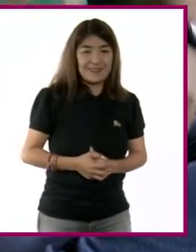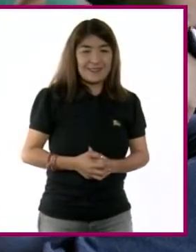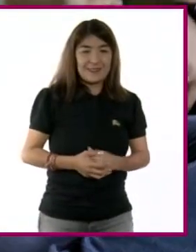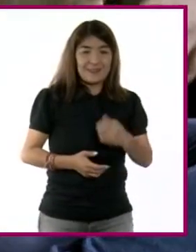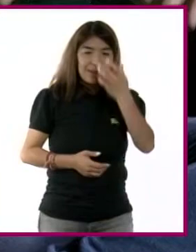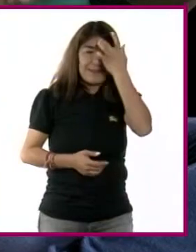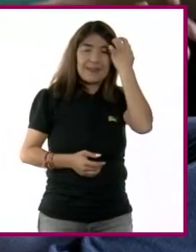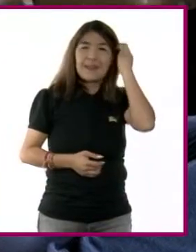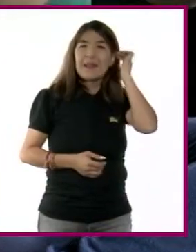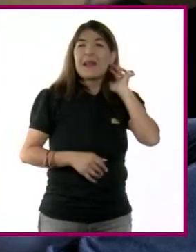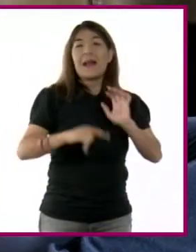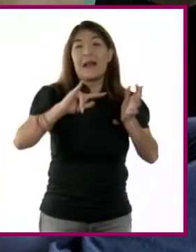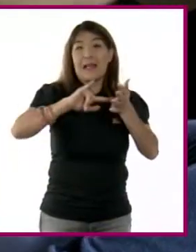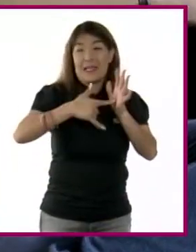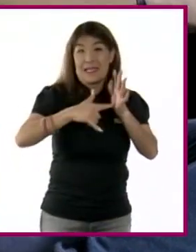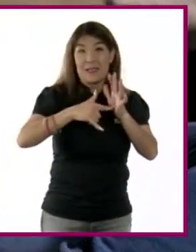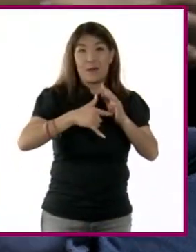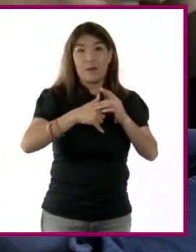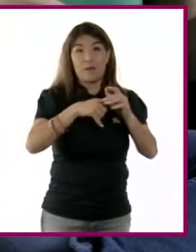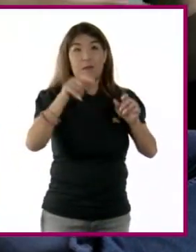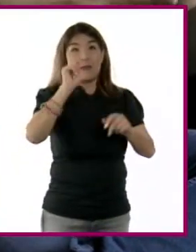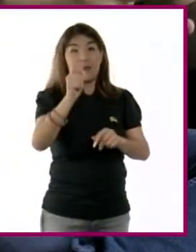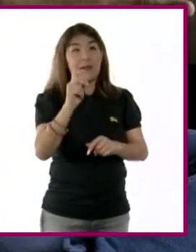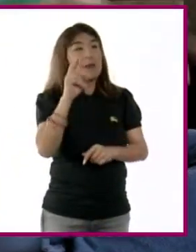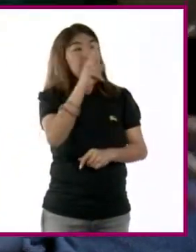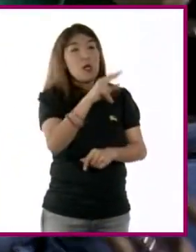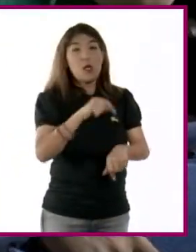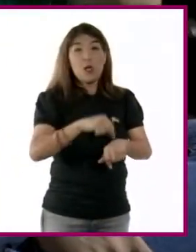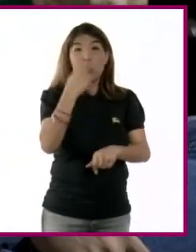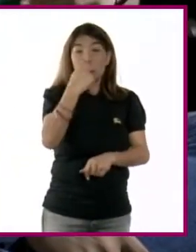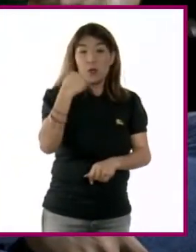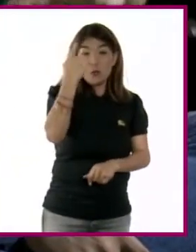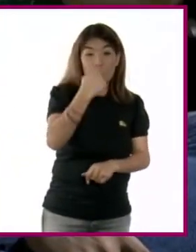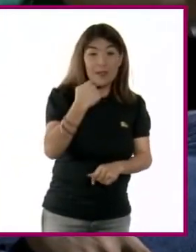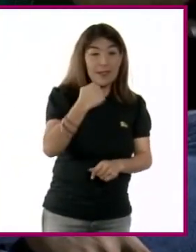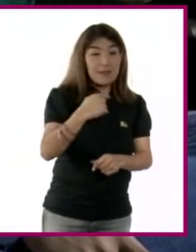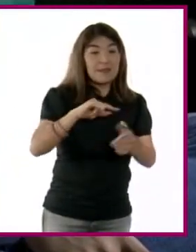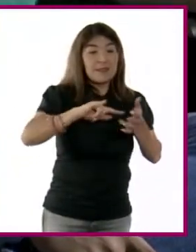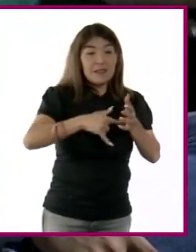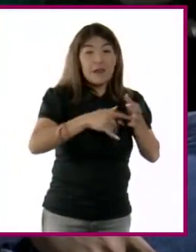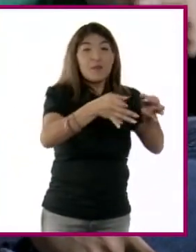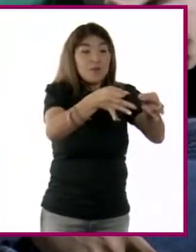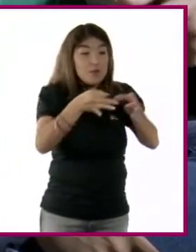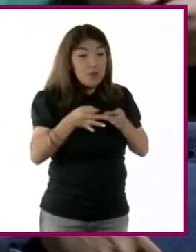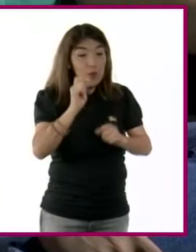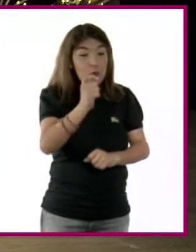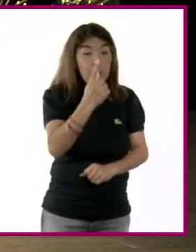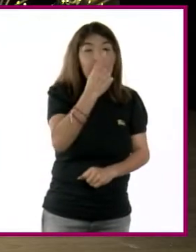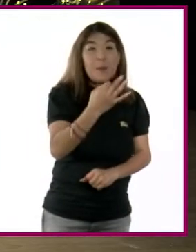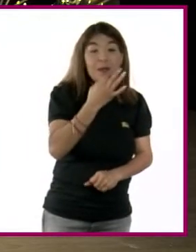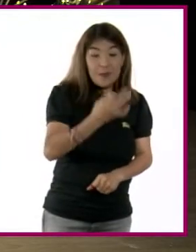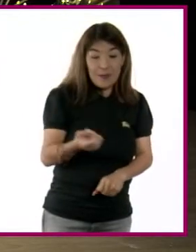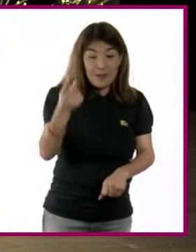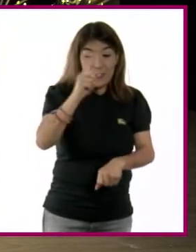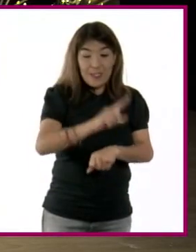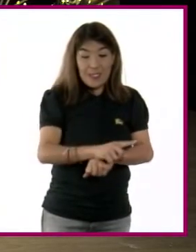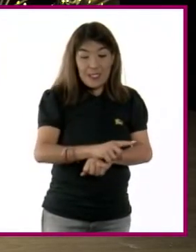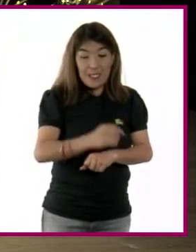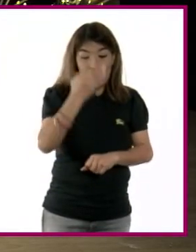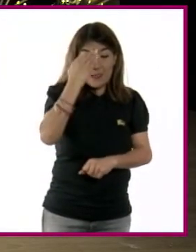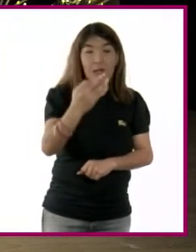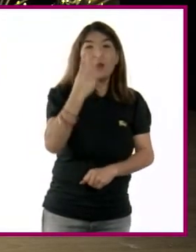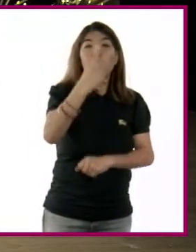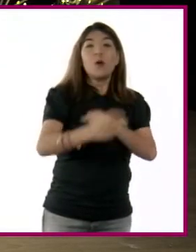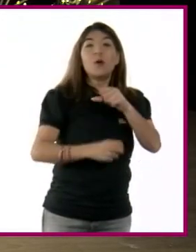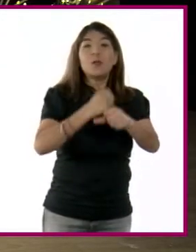un reloj parado acierta cada 12 horas, mientras que uno que retrase 1 minuto al día tarda 2 años